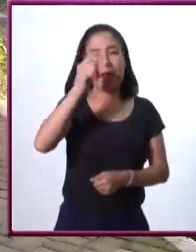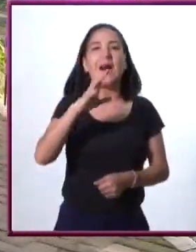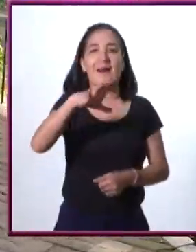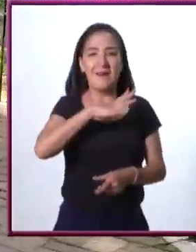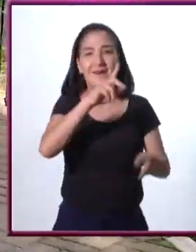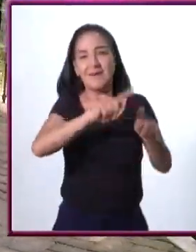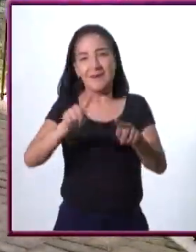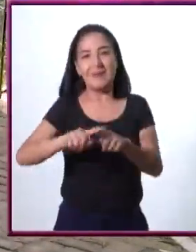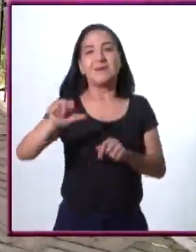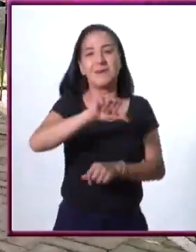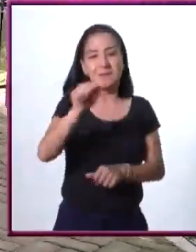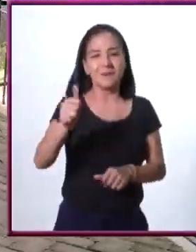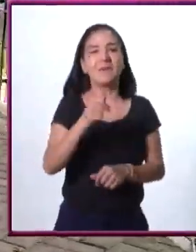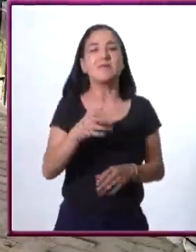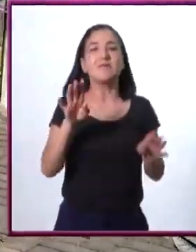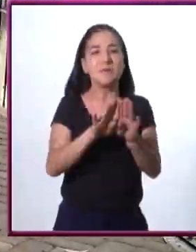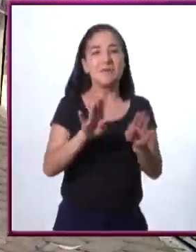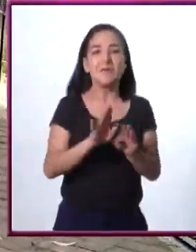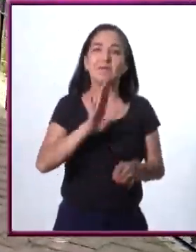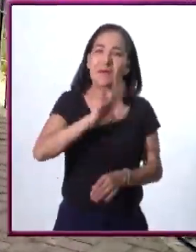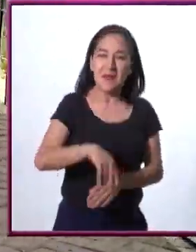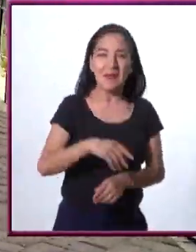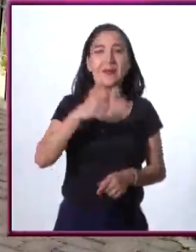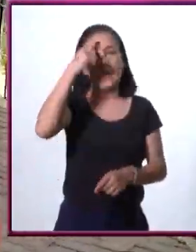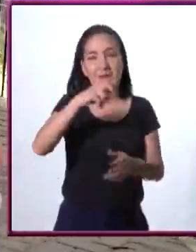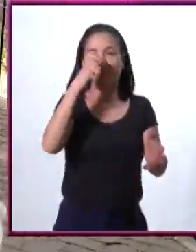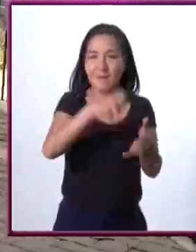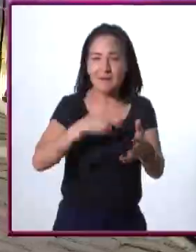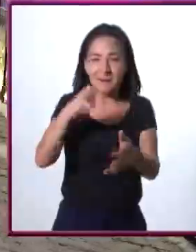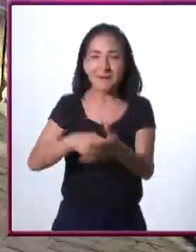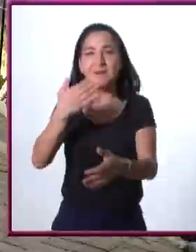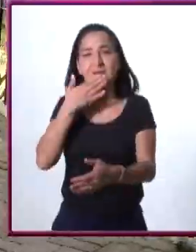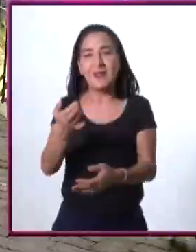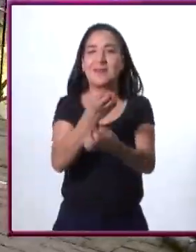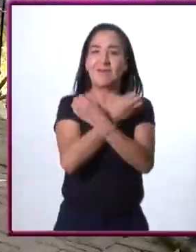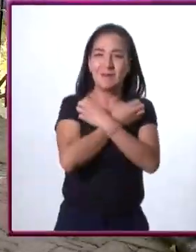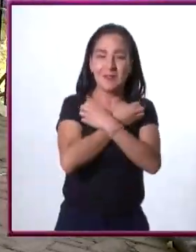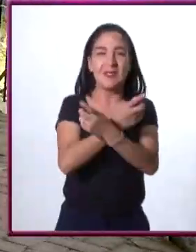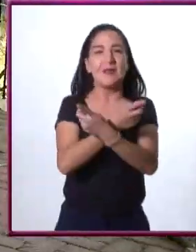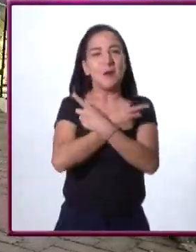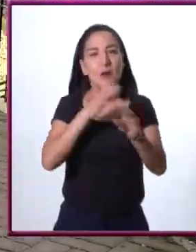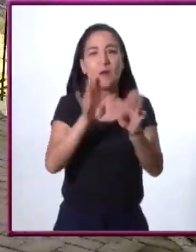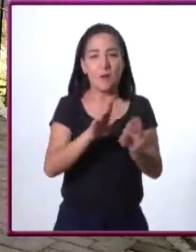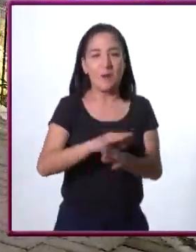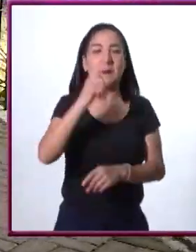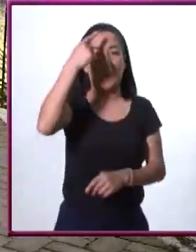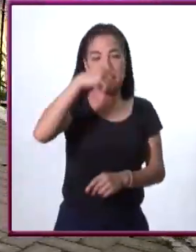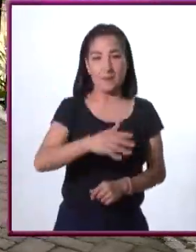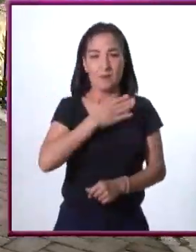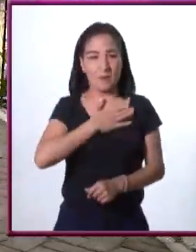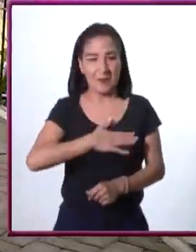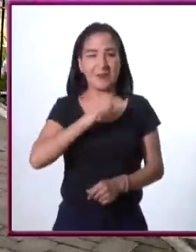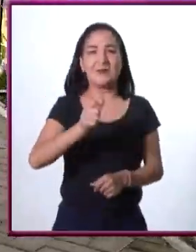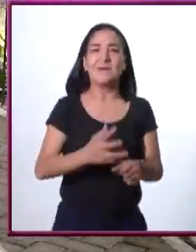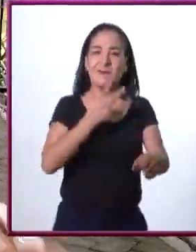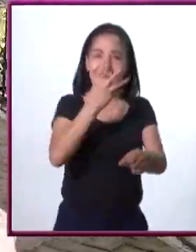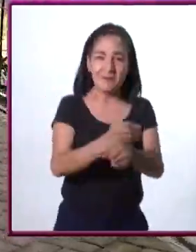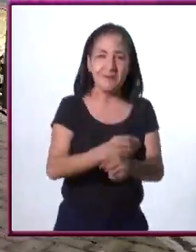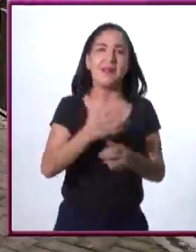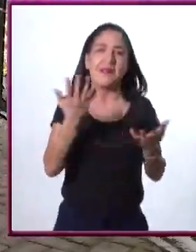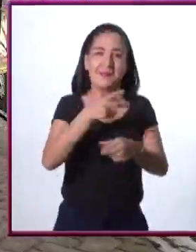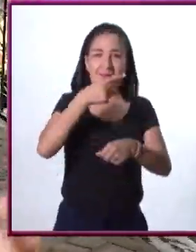pues severo para la persona. Por eso es recomendable no usarlo, porque es difícil lidiar contra la culpa. Podemos aprender a bajar el